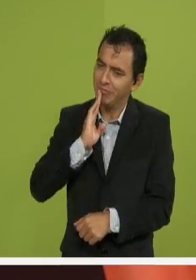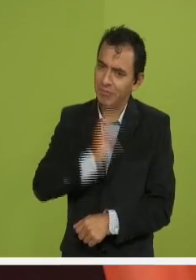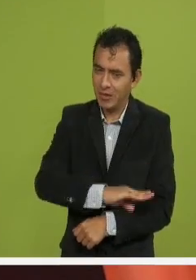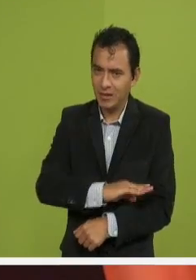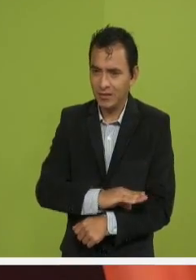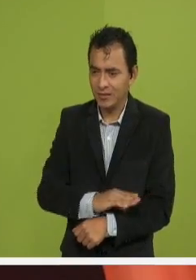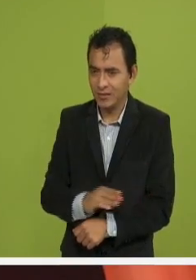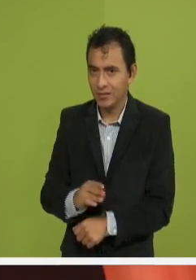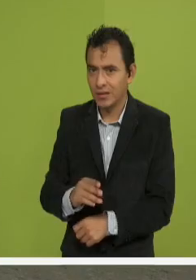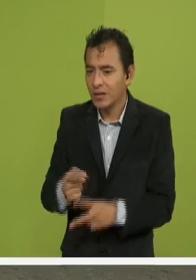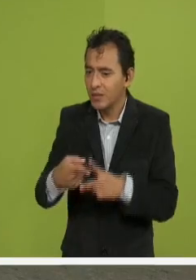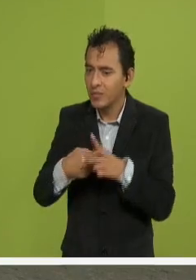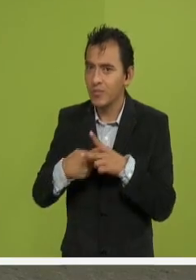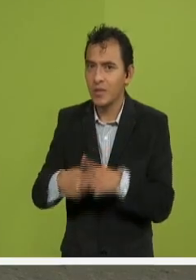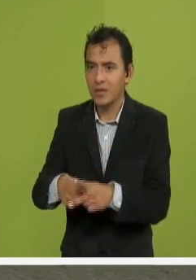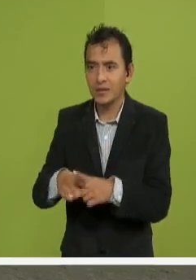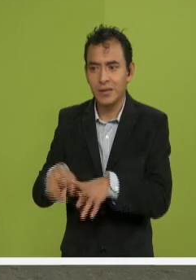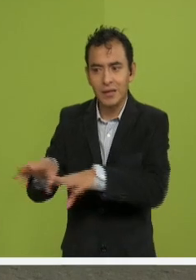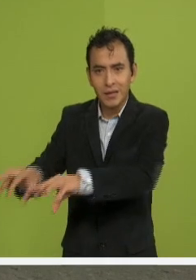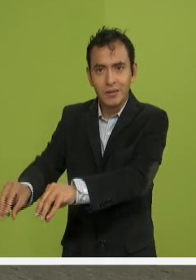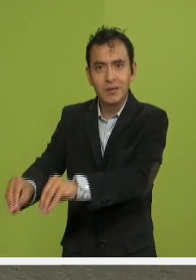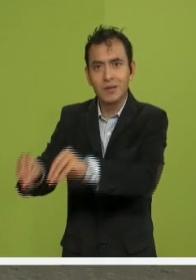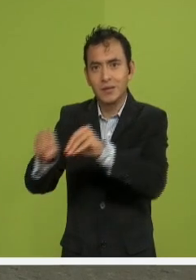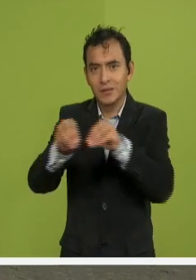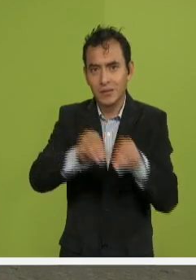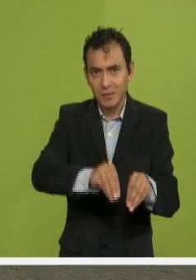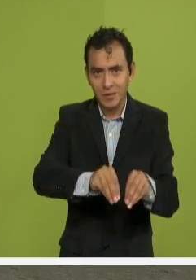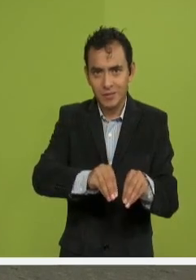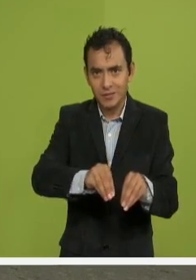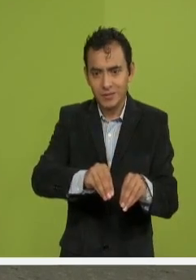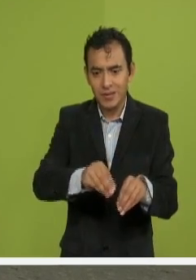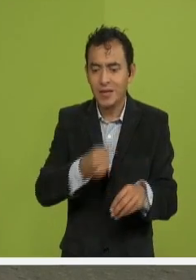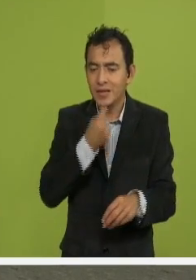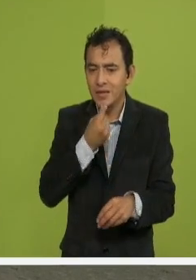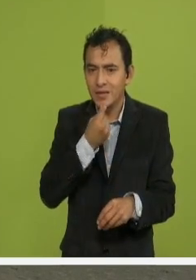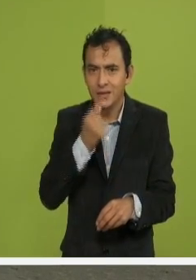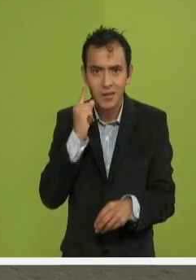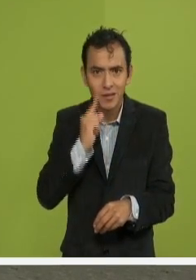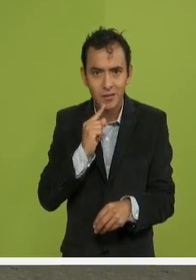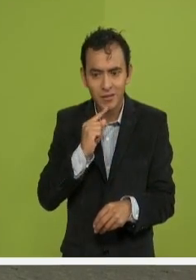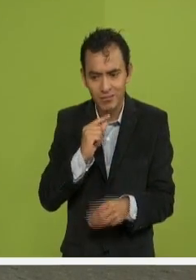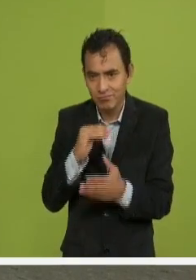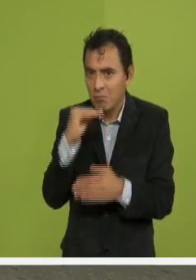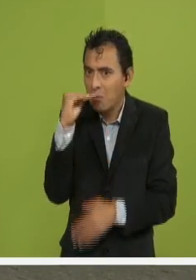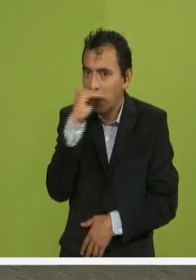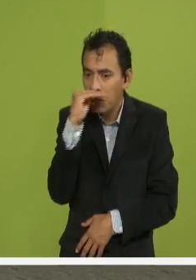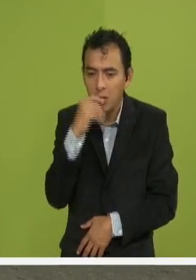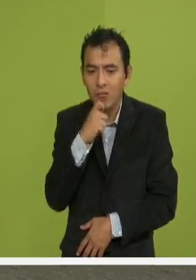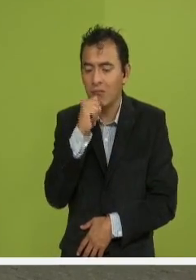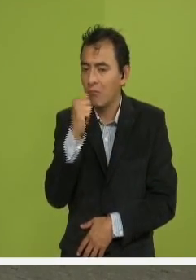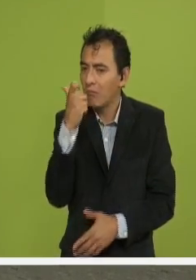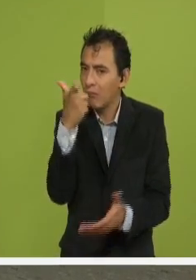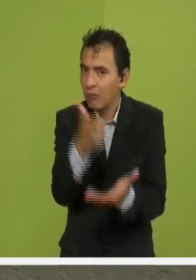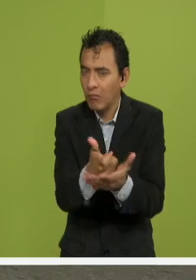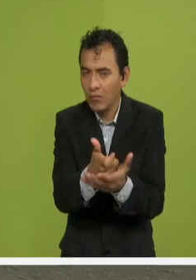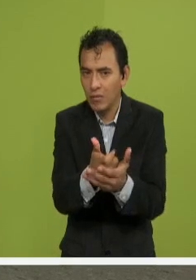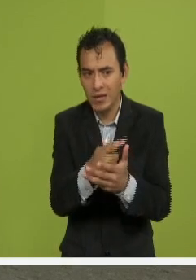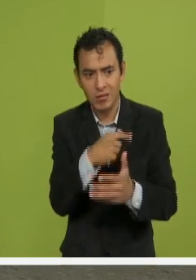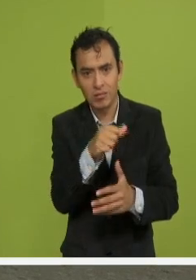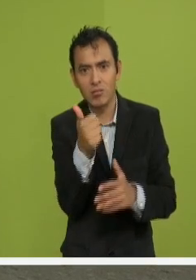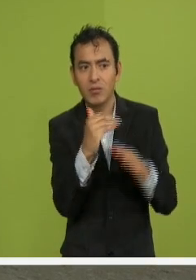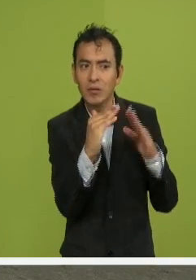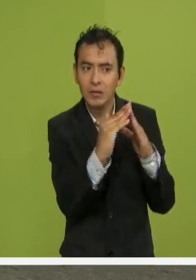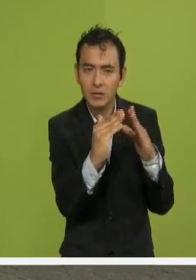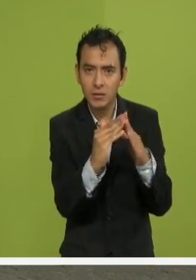que empiezan a sustraer niñas, uh-huh. Para hacer trabajos a título gratuito en otras casas en donde no